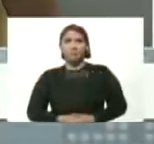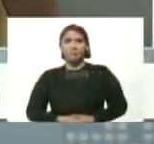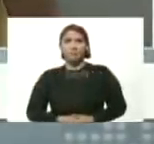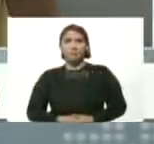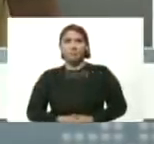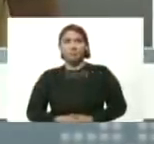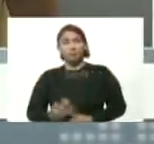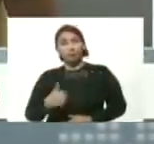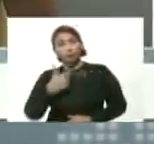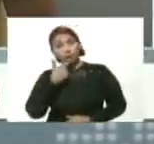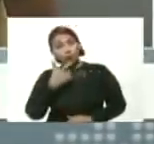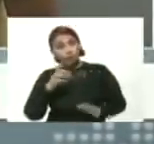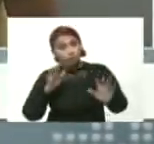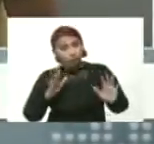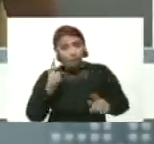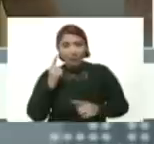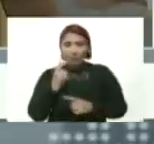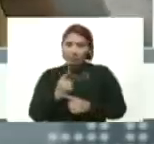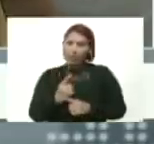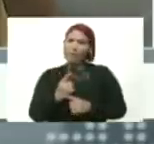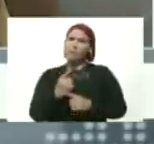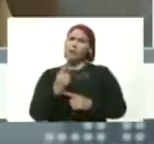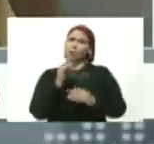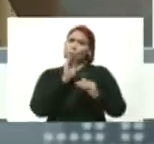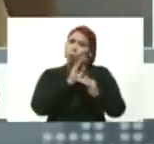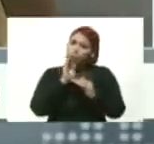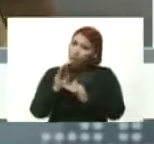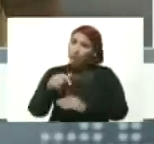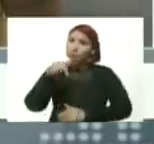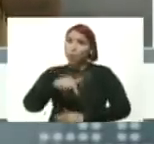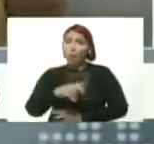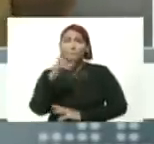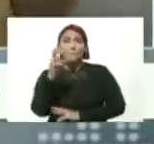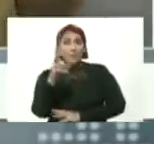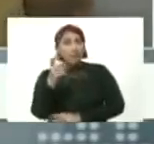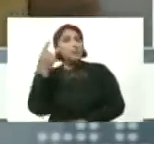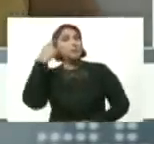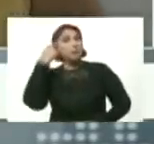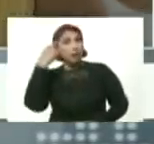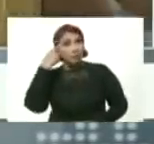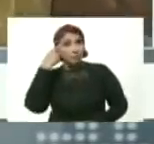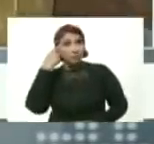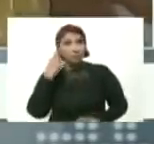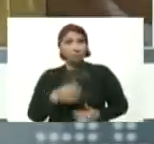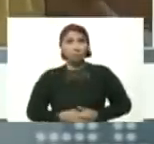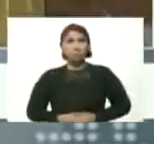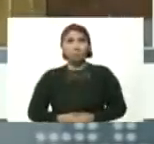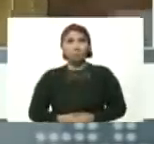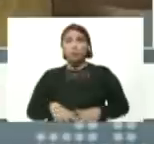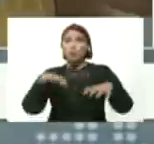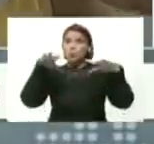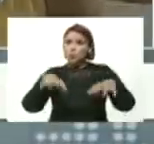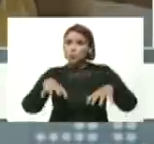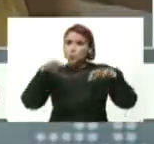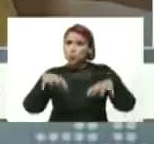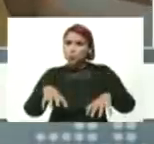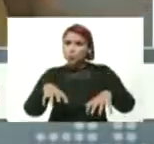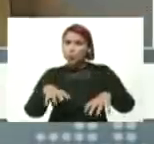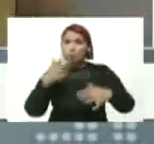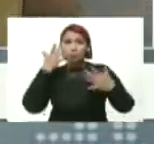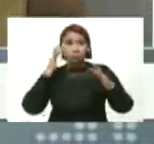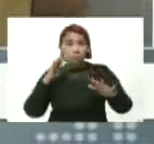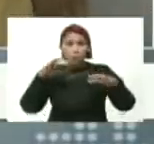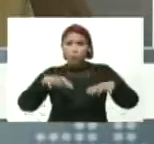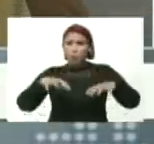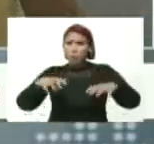yo digo hay que cuidarse hoy es viernes la gente sabe del viernes está lloviendo quizás la lluvia